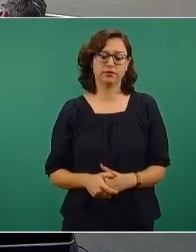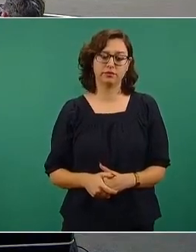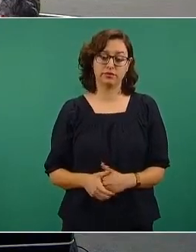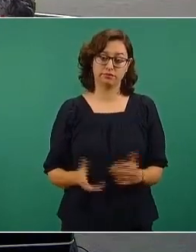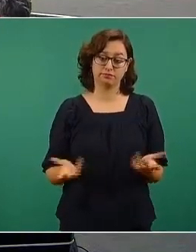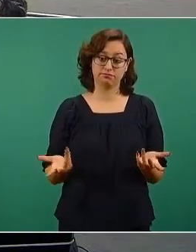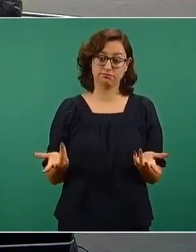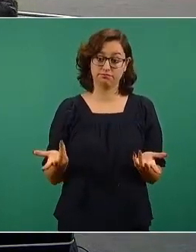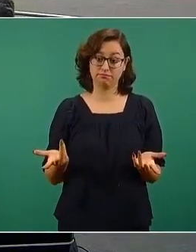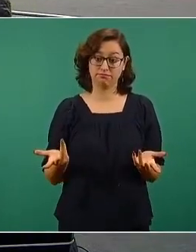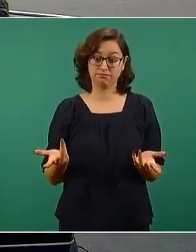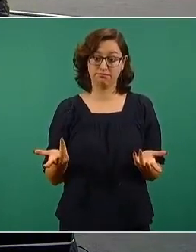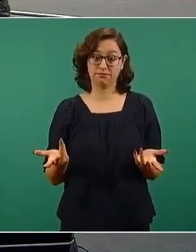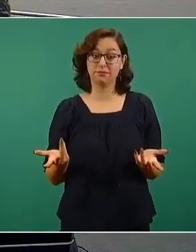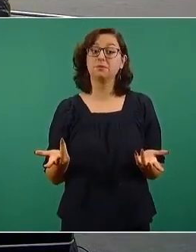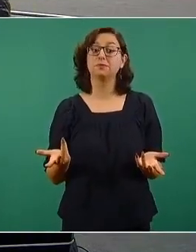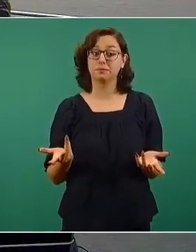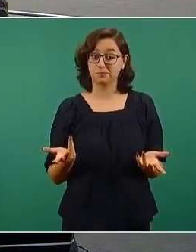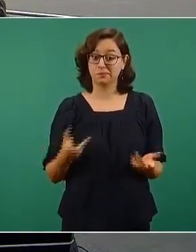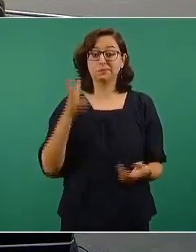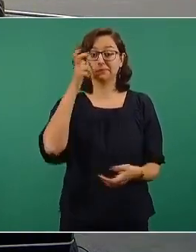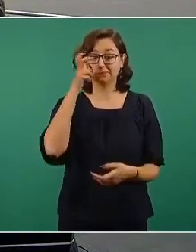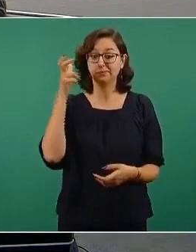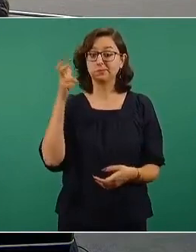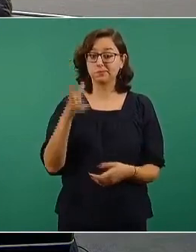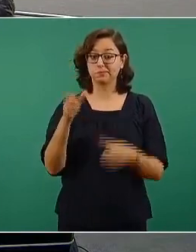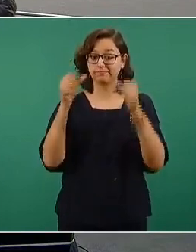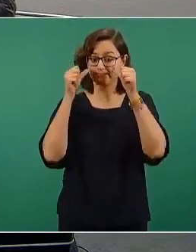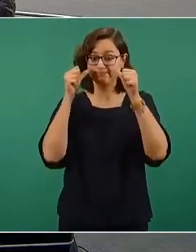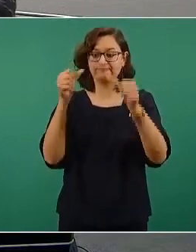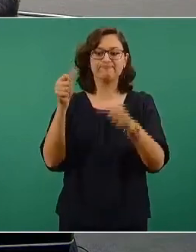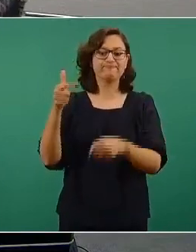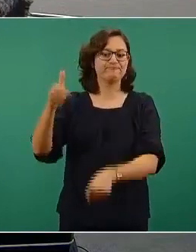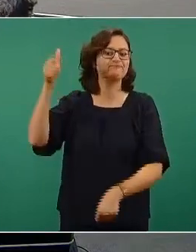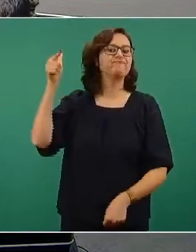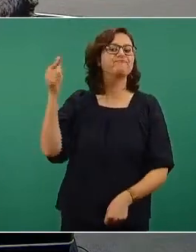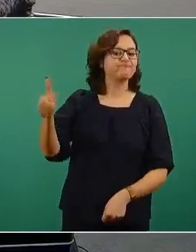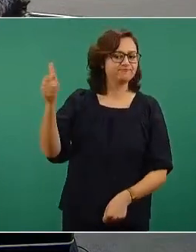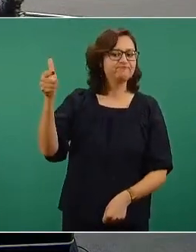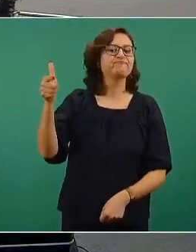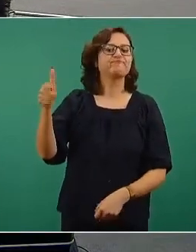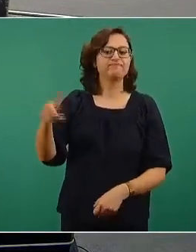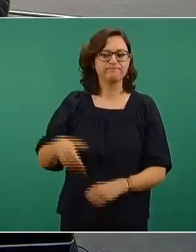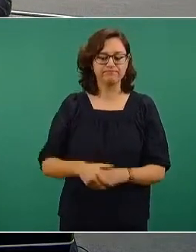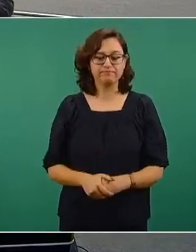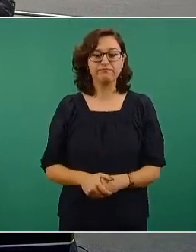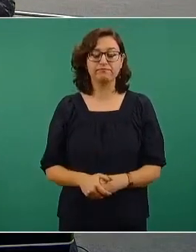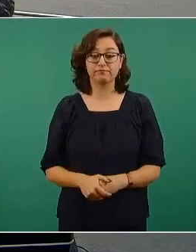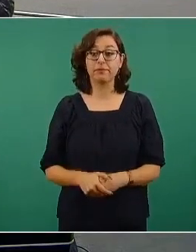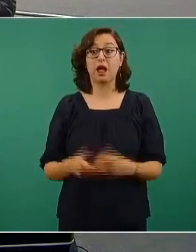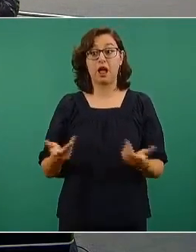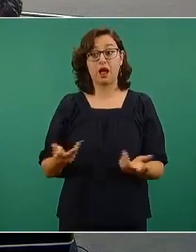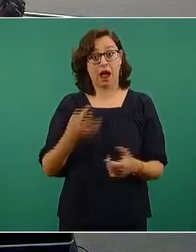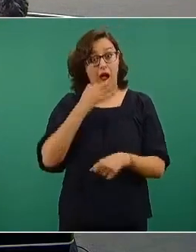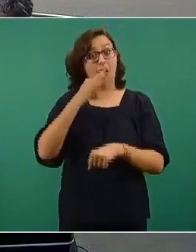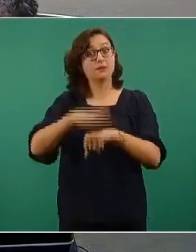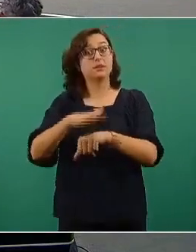Entonces, vamos a reforzar ahí. Pero informarle a la gente que nos